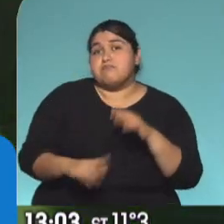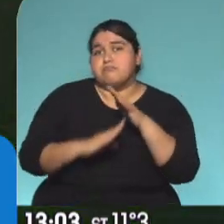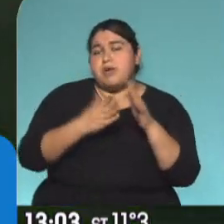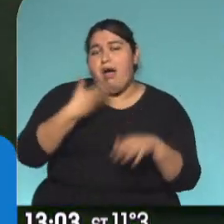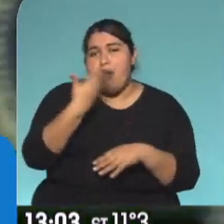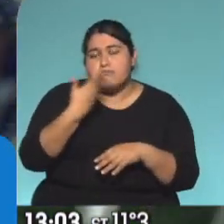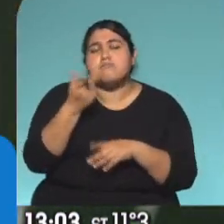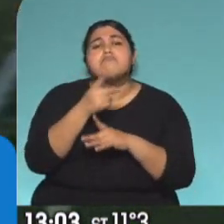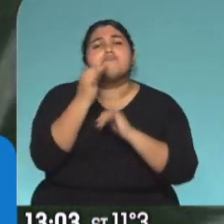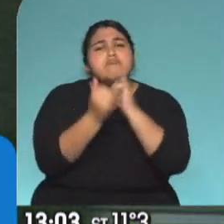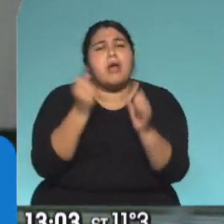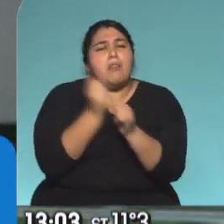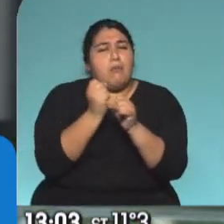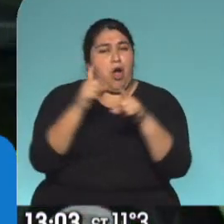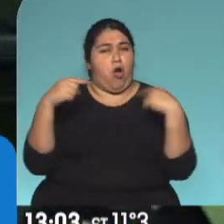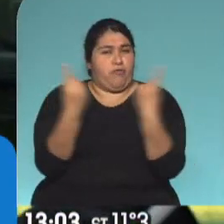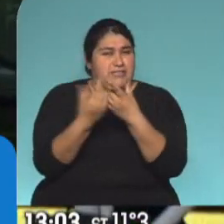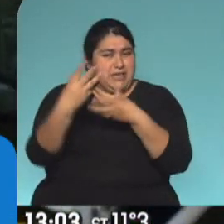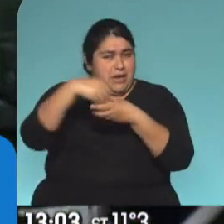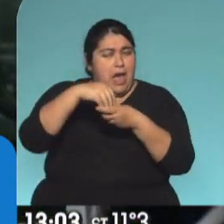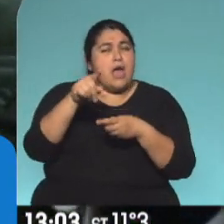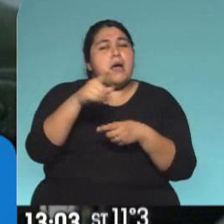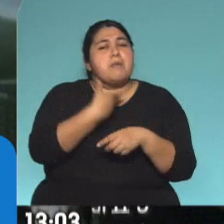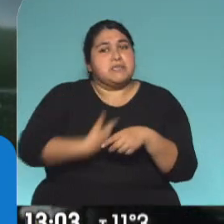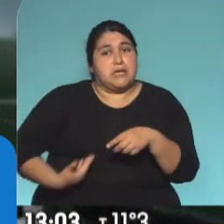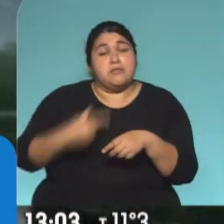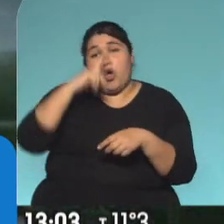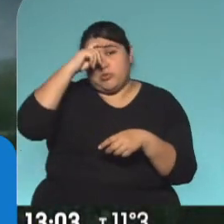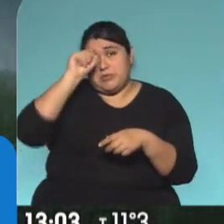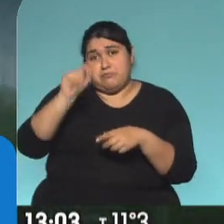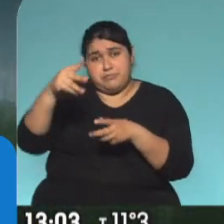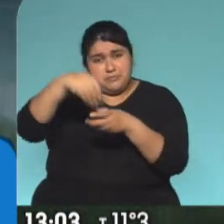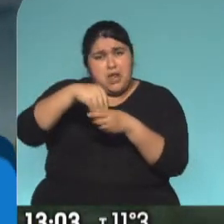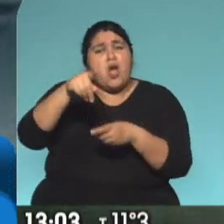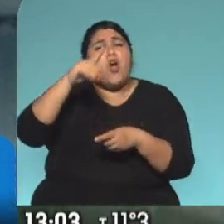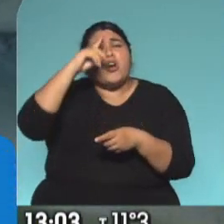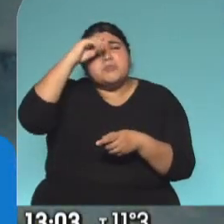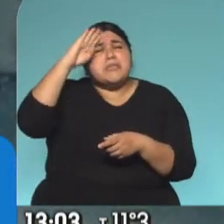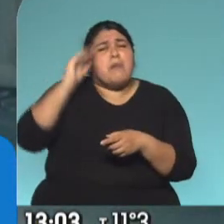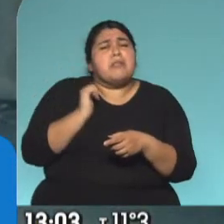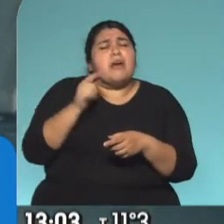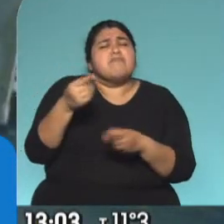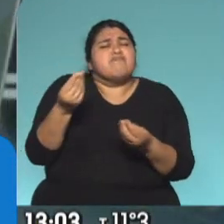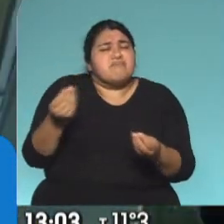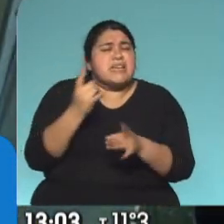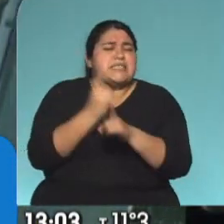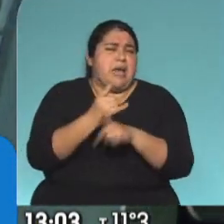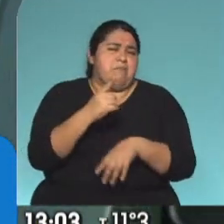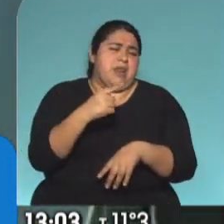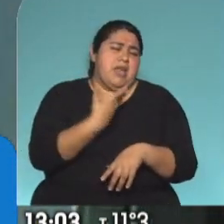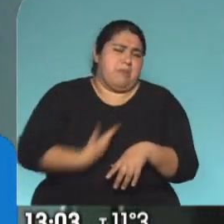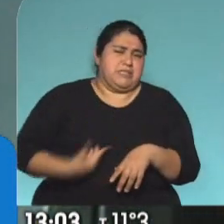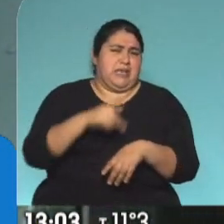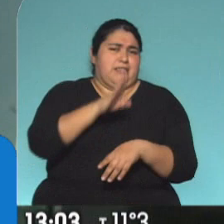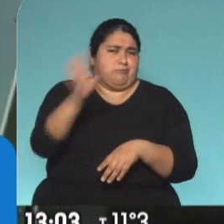que va a estar trabajando desde las oficinas presidenciales que tiene el hospital. Recordemos que es un hospital donde generalmente van los presidentes